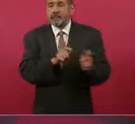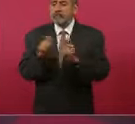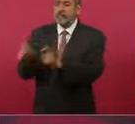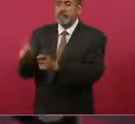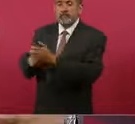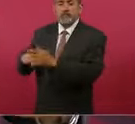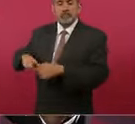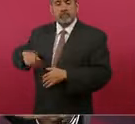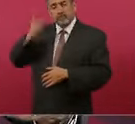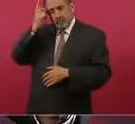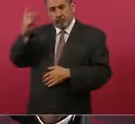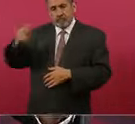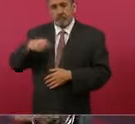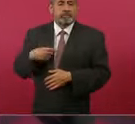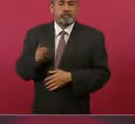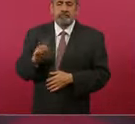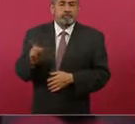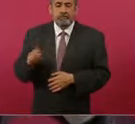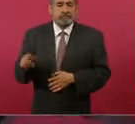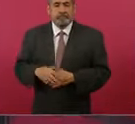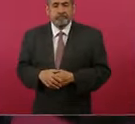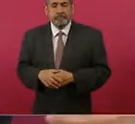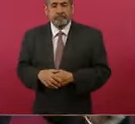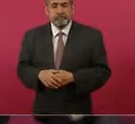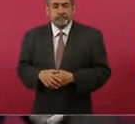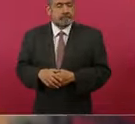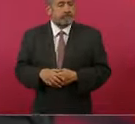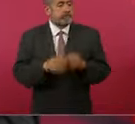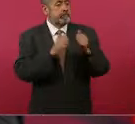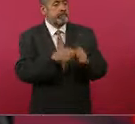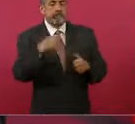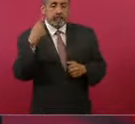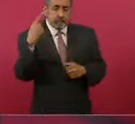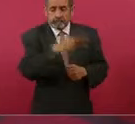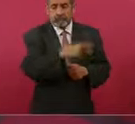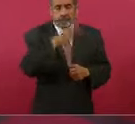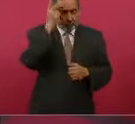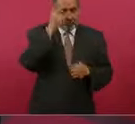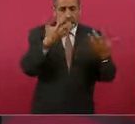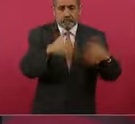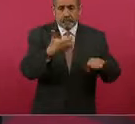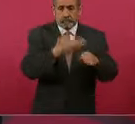sino le quedaban a la empresa